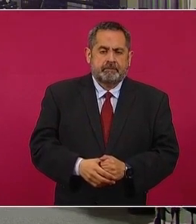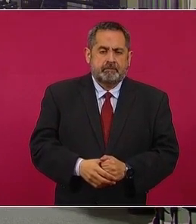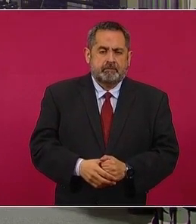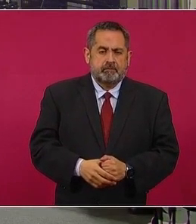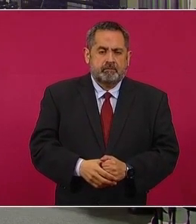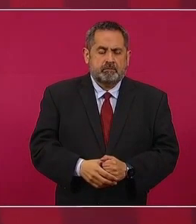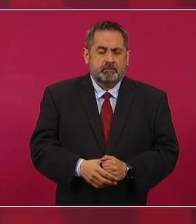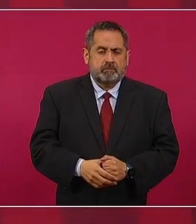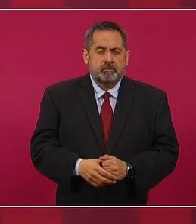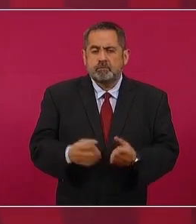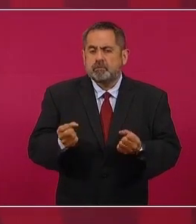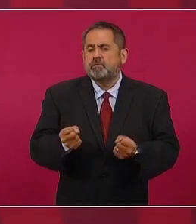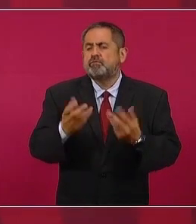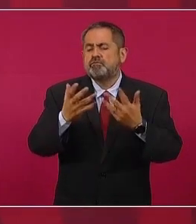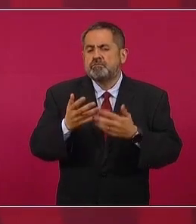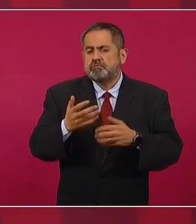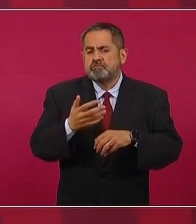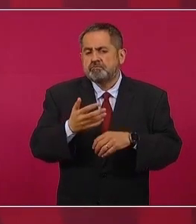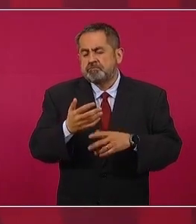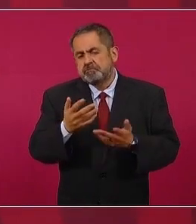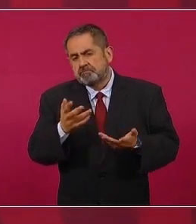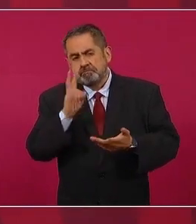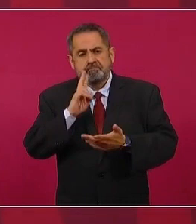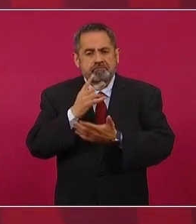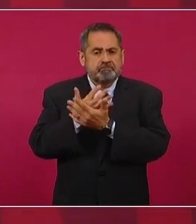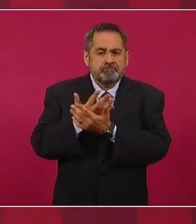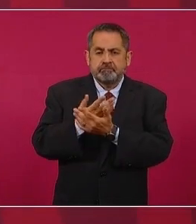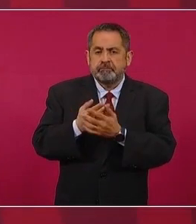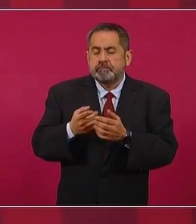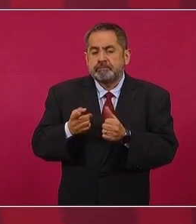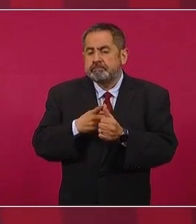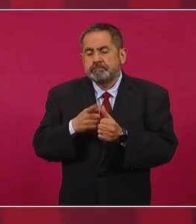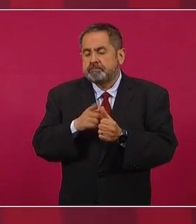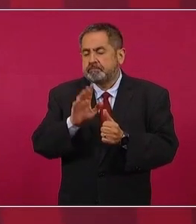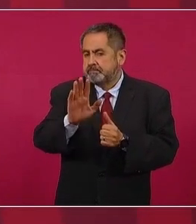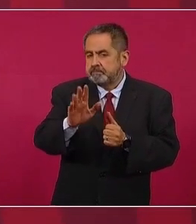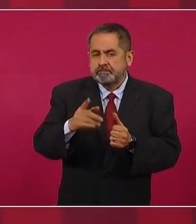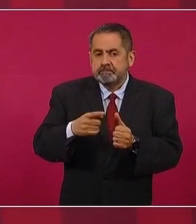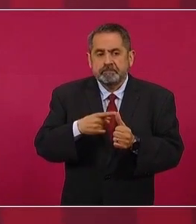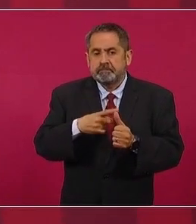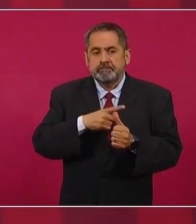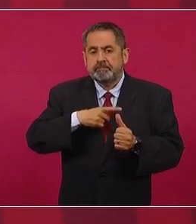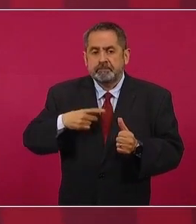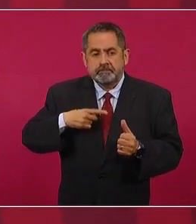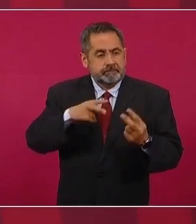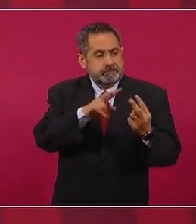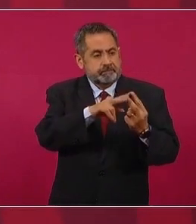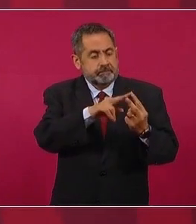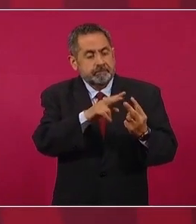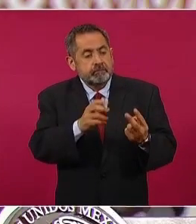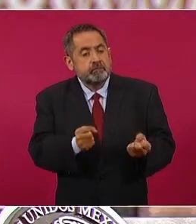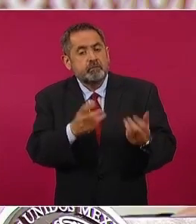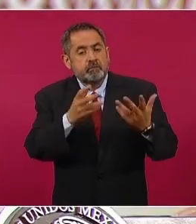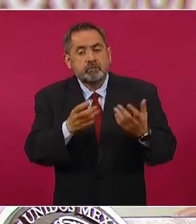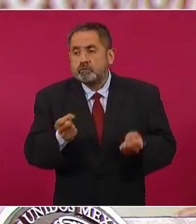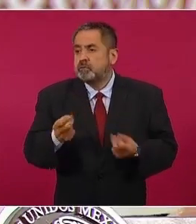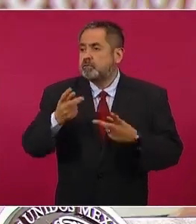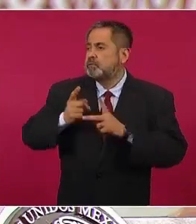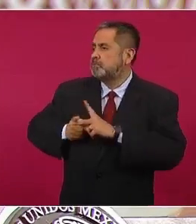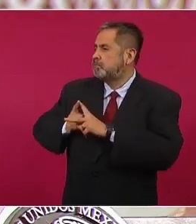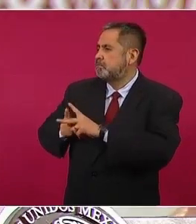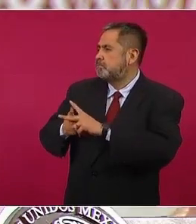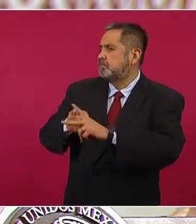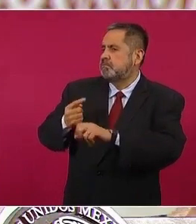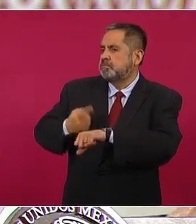El número lo estamos justamente determinando con base en los perfiles de la proporción de casos que estimamos